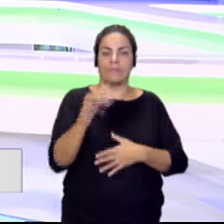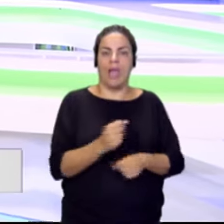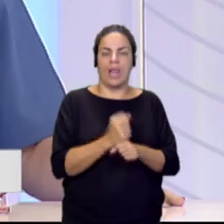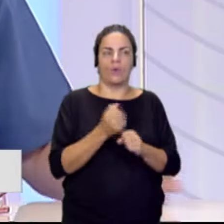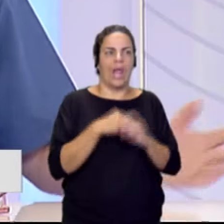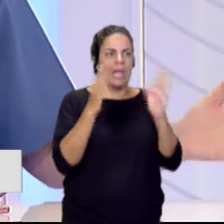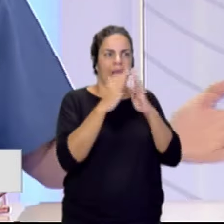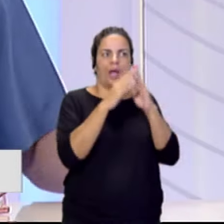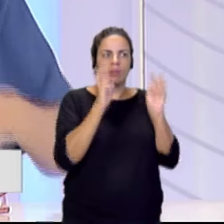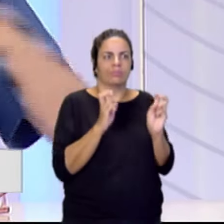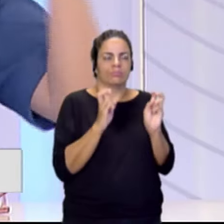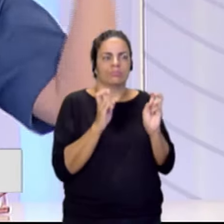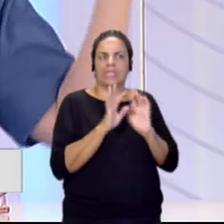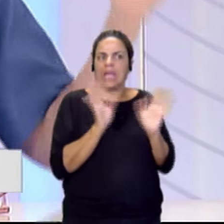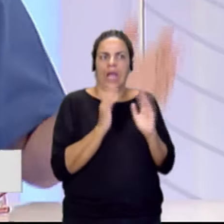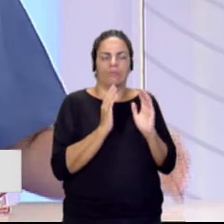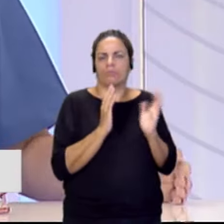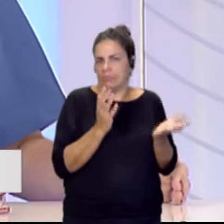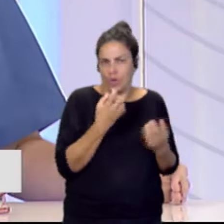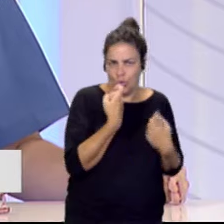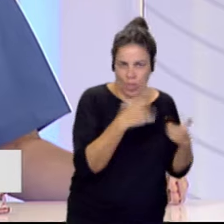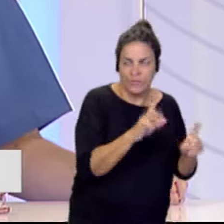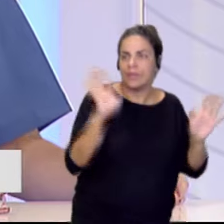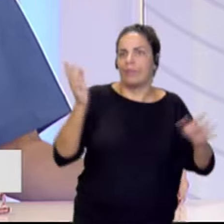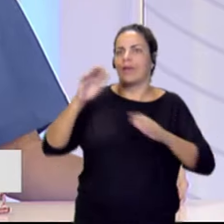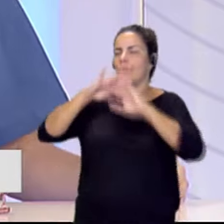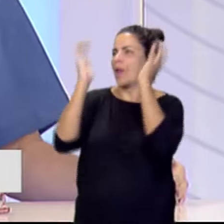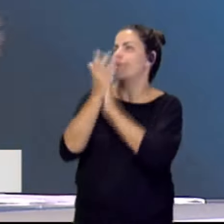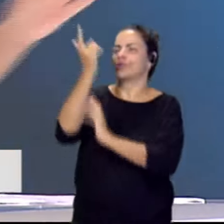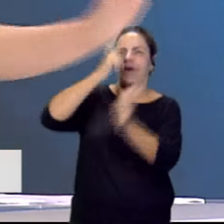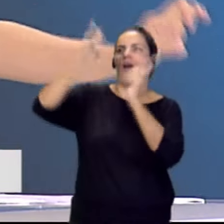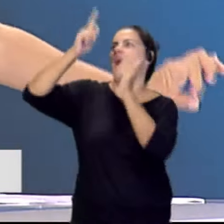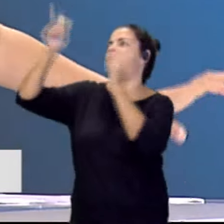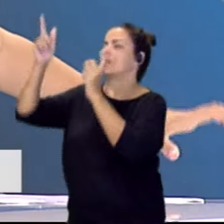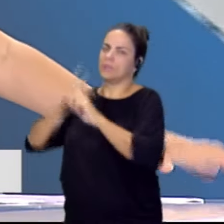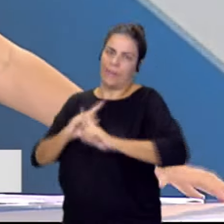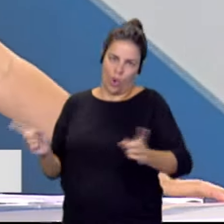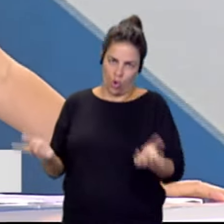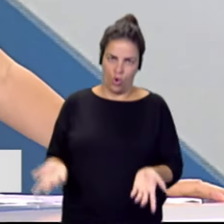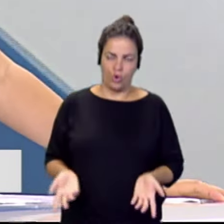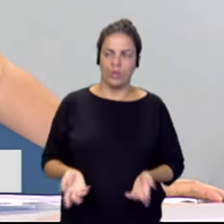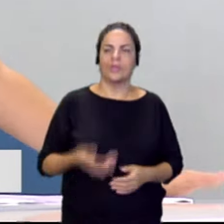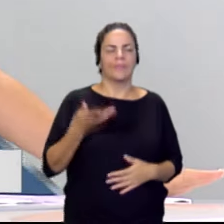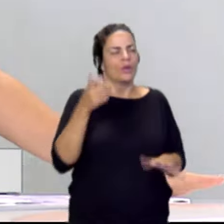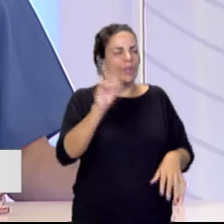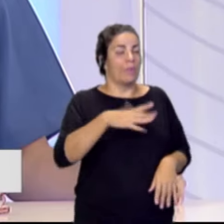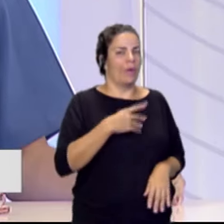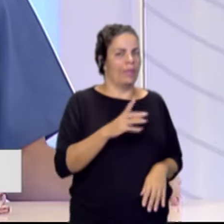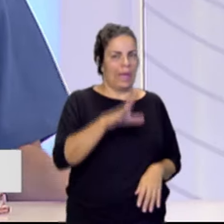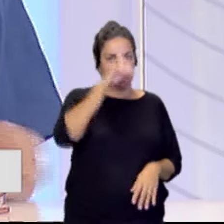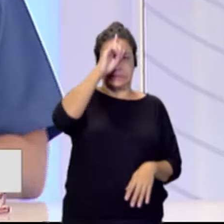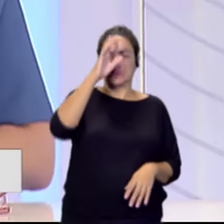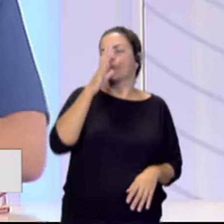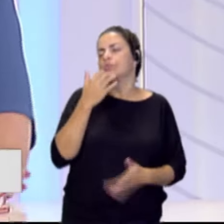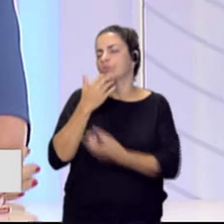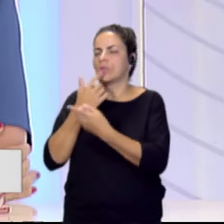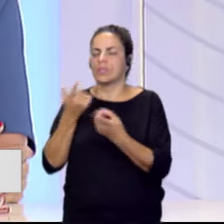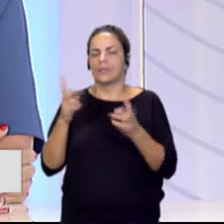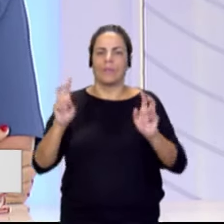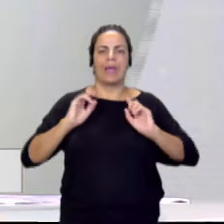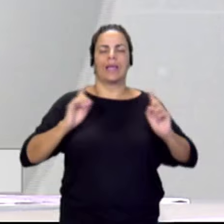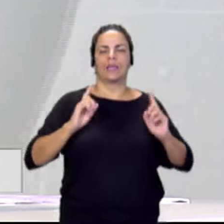pero tampoco podemos ir a conocer. ¿Y no vienen ahí los remordimientos? Por ejemplo, apuntabas tú los casos de salud mental, ¿no? Pues bueno, a lo mejor